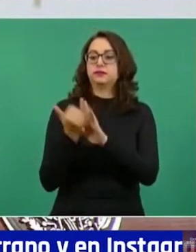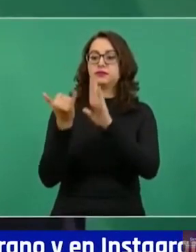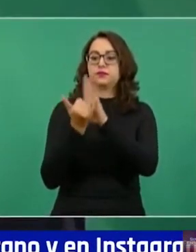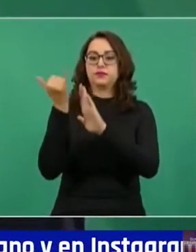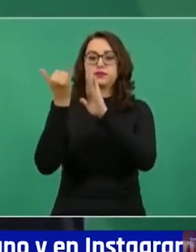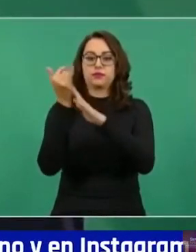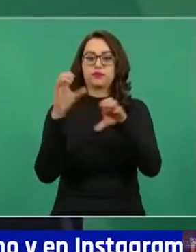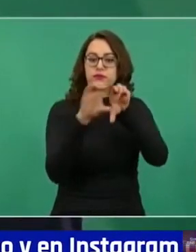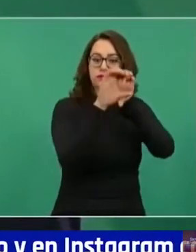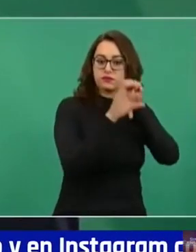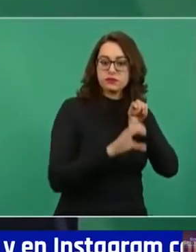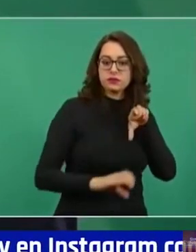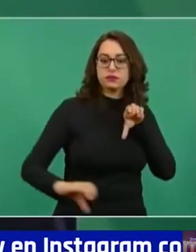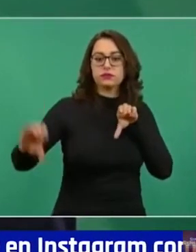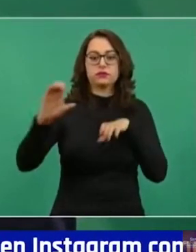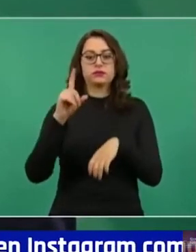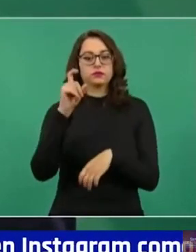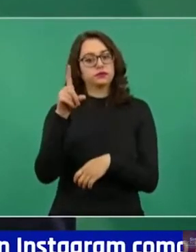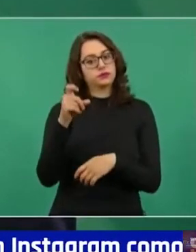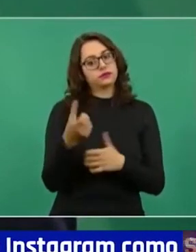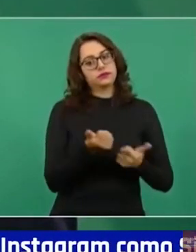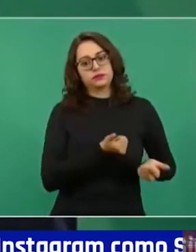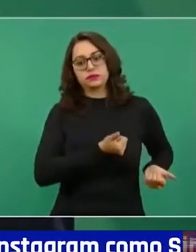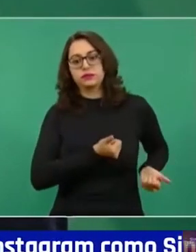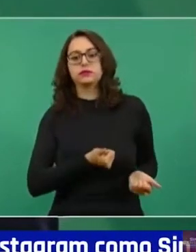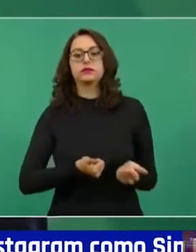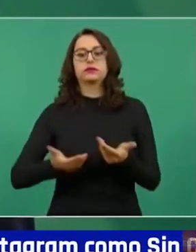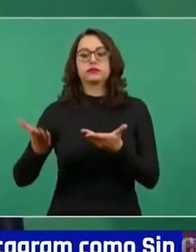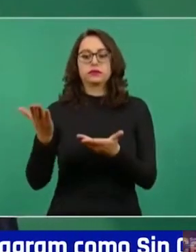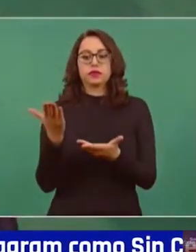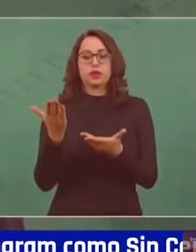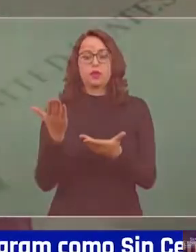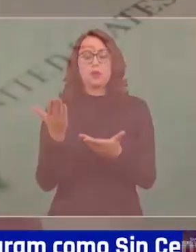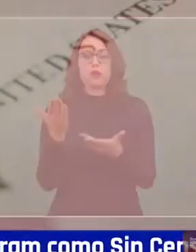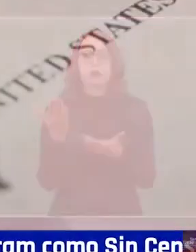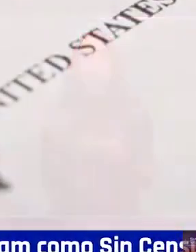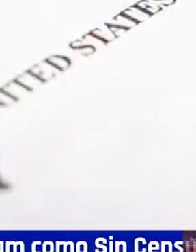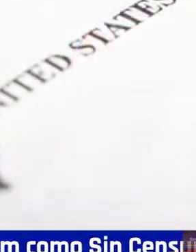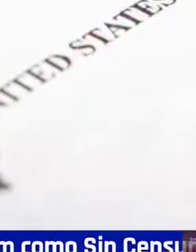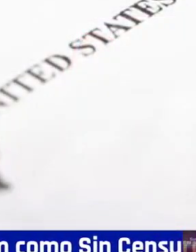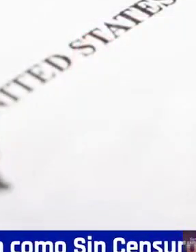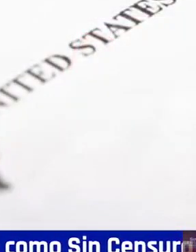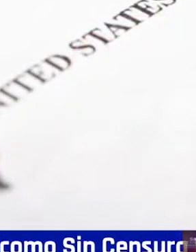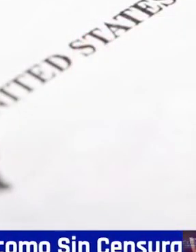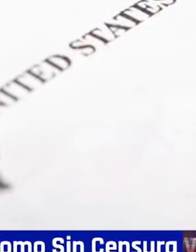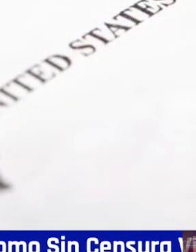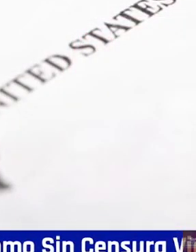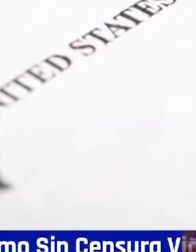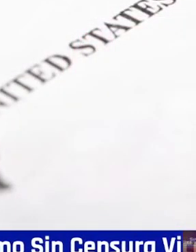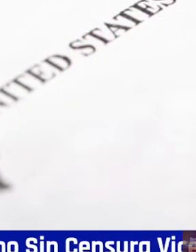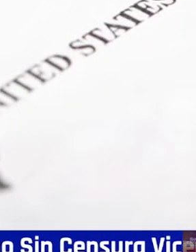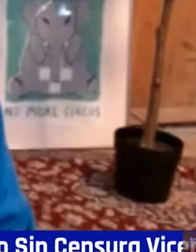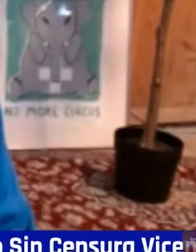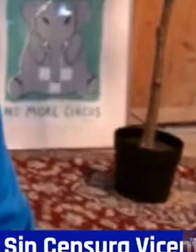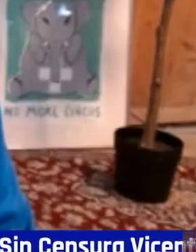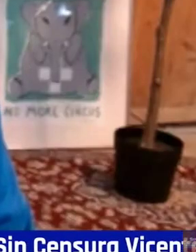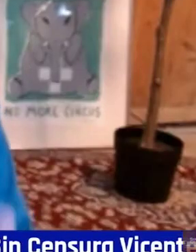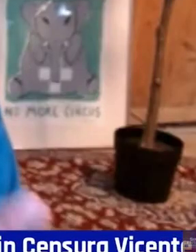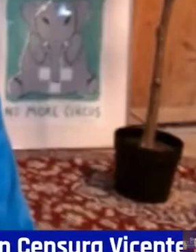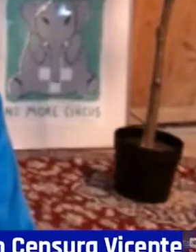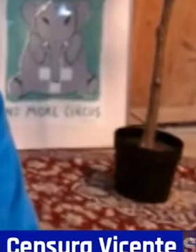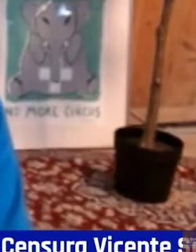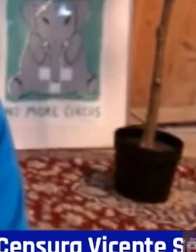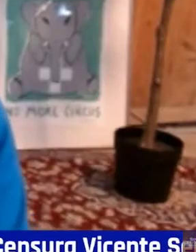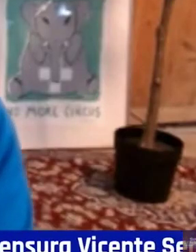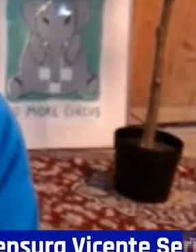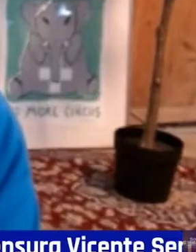tenemos alguna forma de convertirnos en ciudadanos o que ya son ciudadanos y que podrían votar en cualquier momento. Si nos están viendo en presidencia,